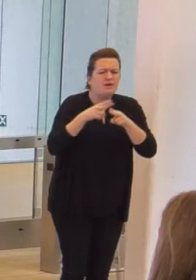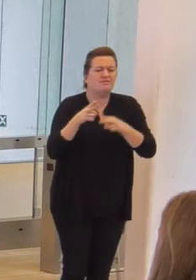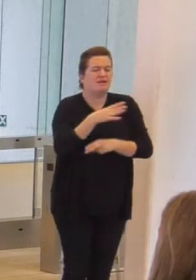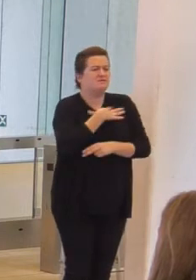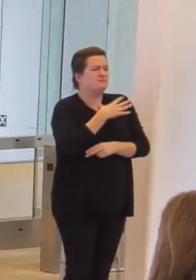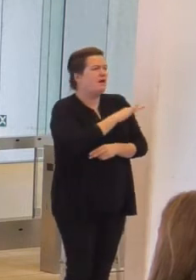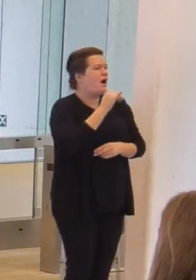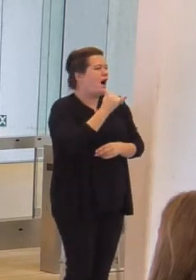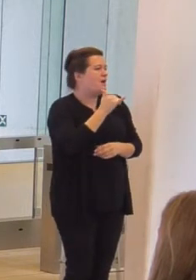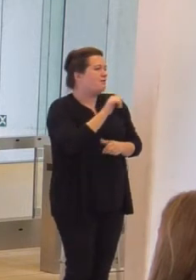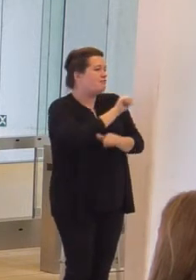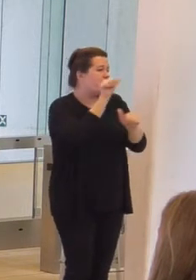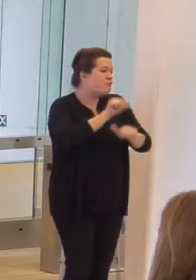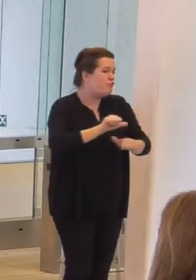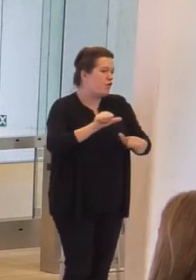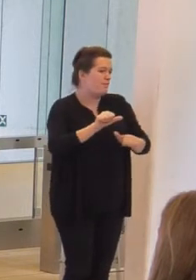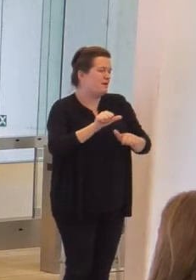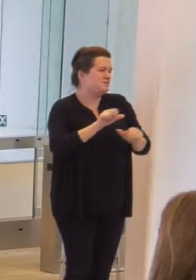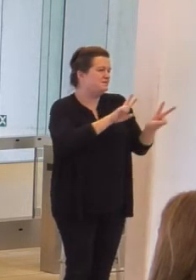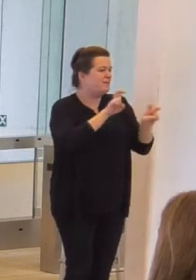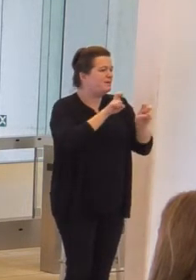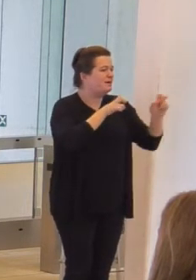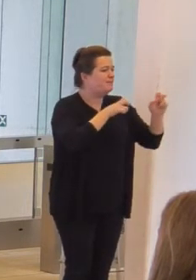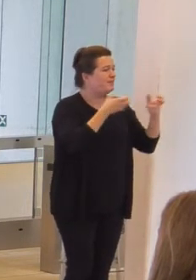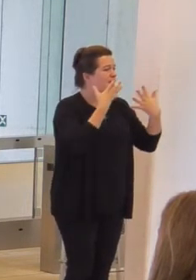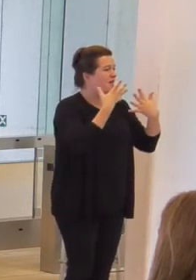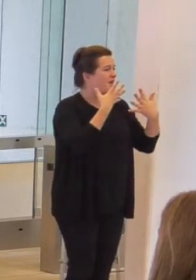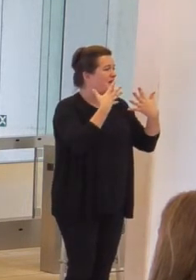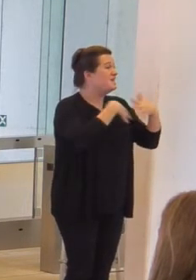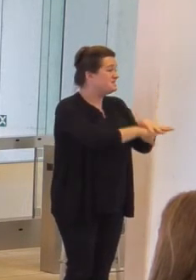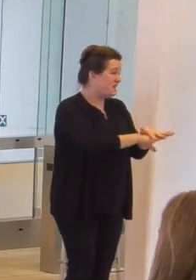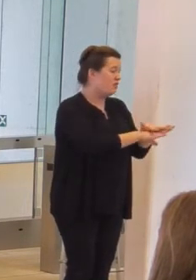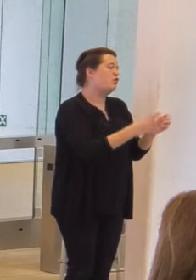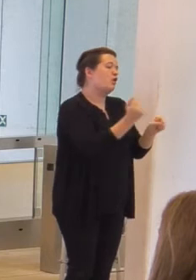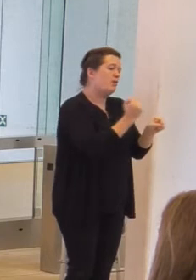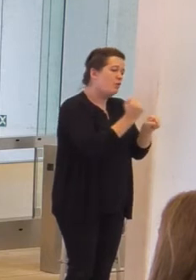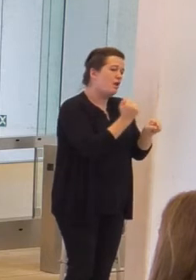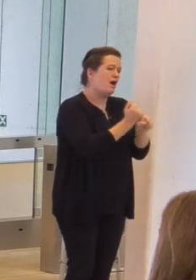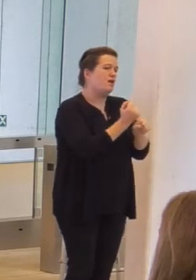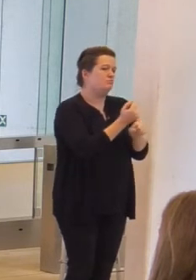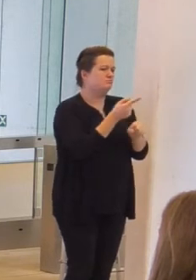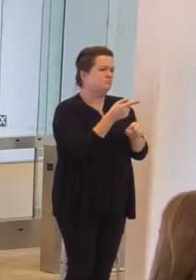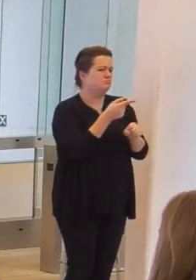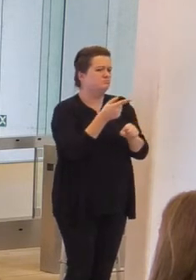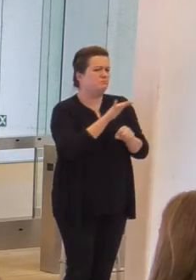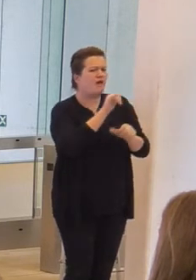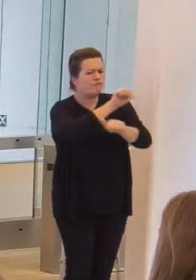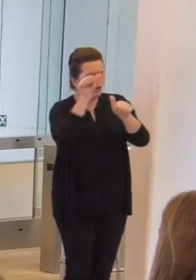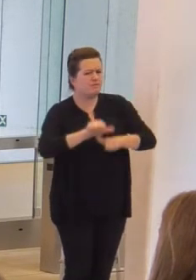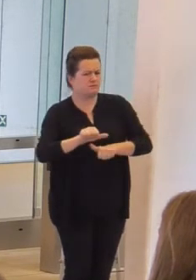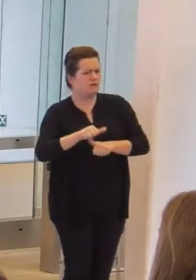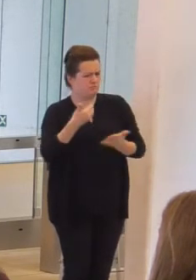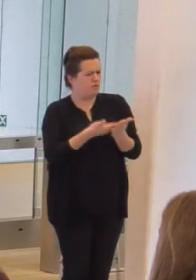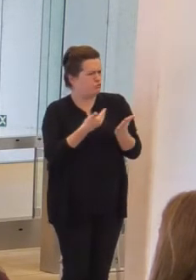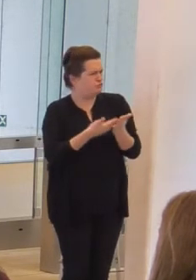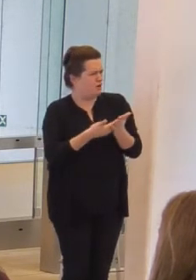materia, digamos, de inserción laboral que han demostrado ser eficaces,